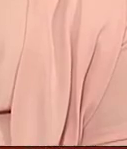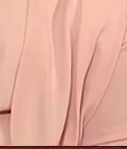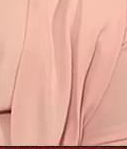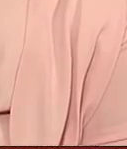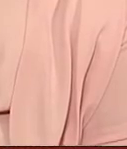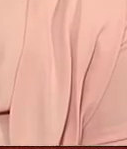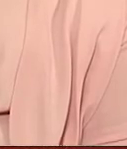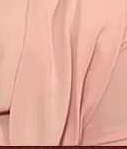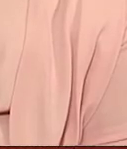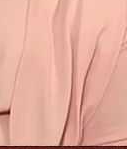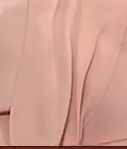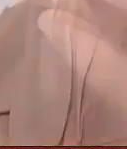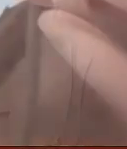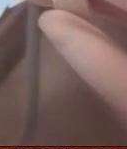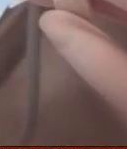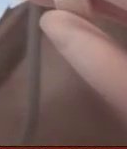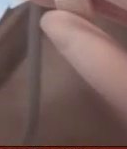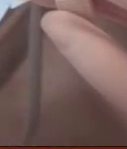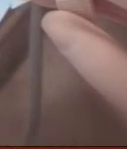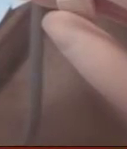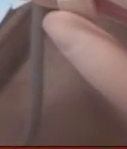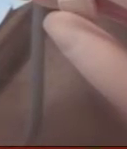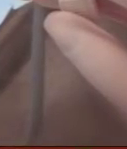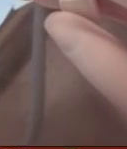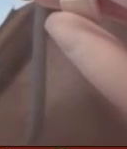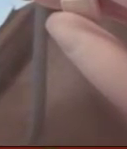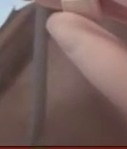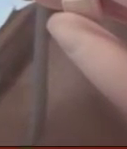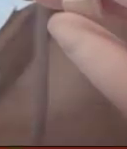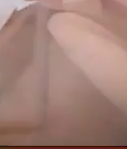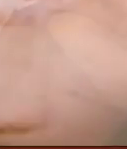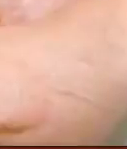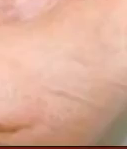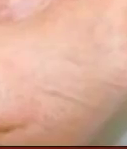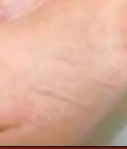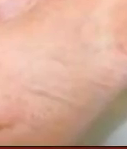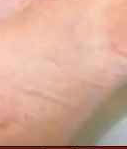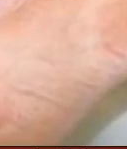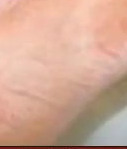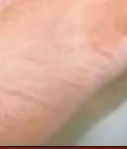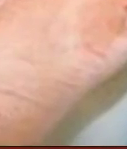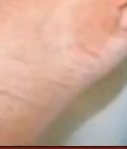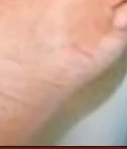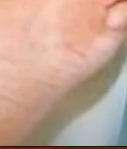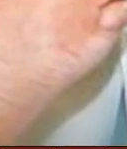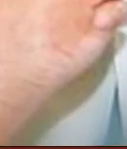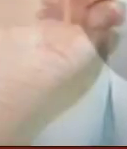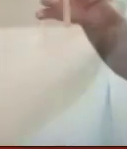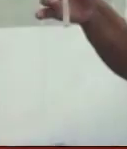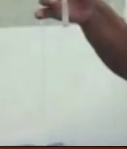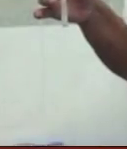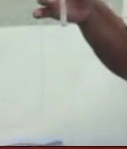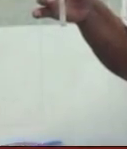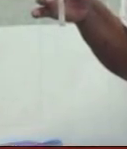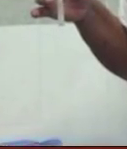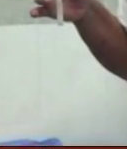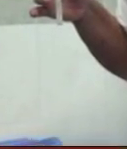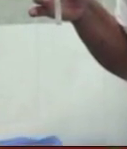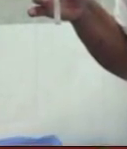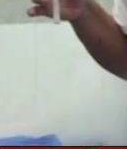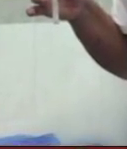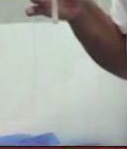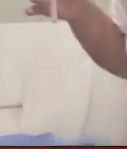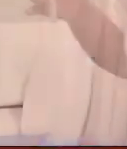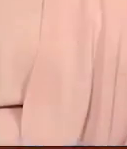que no, ya logramos controlar el pie diabético. Tenemos ahorita 400 pacientes